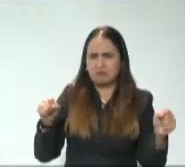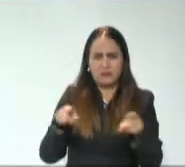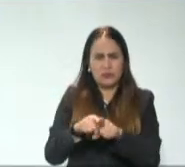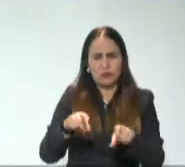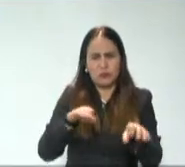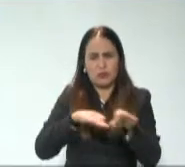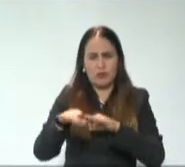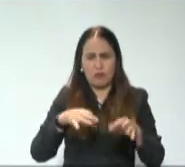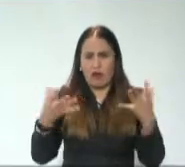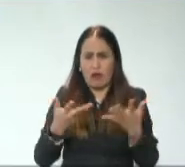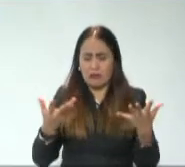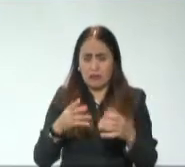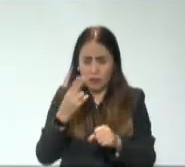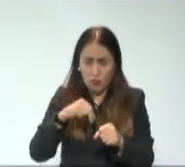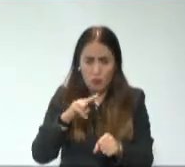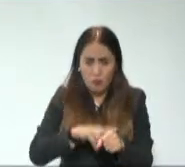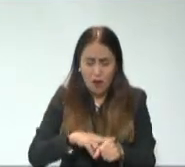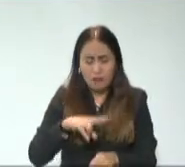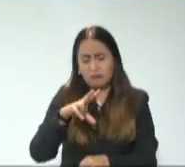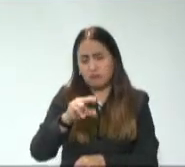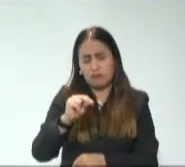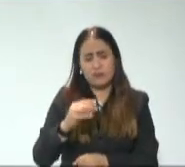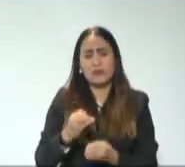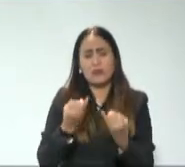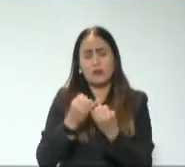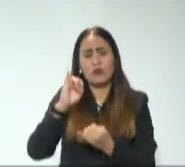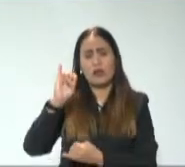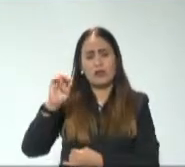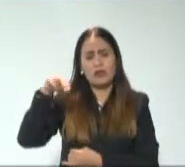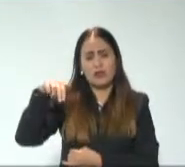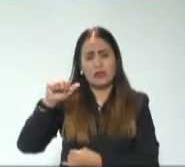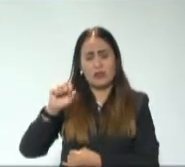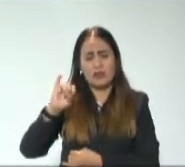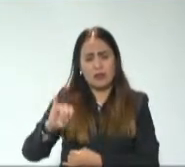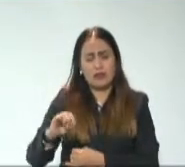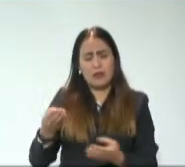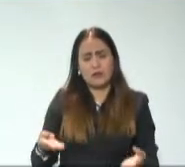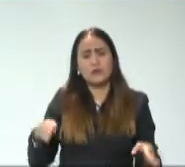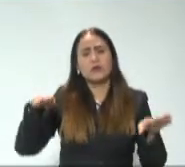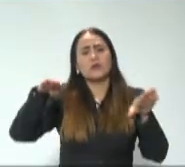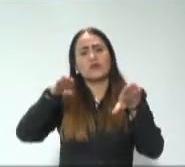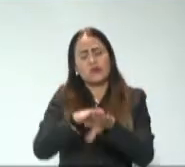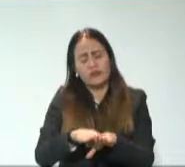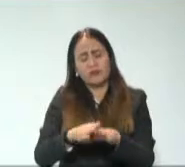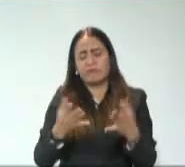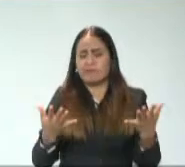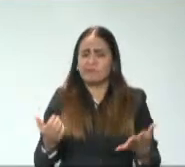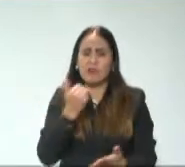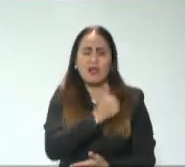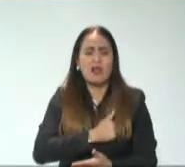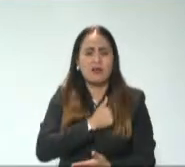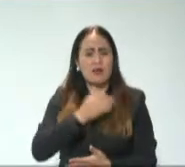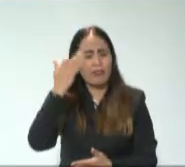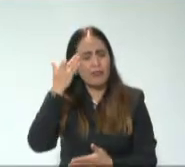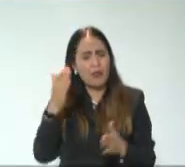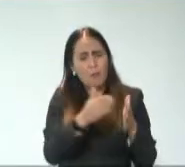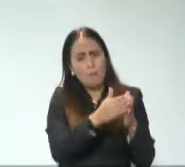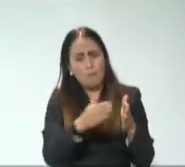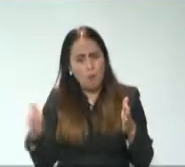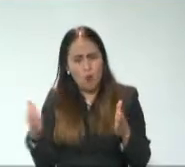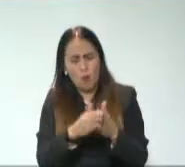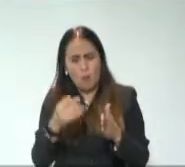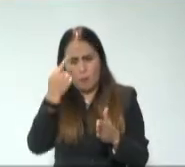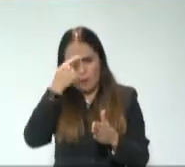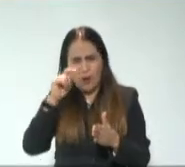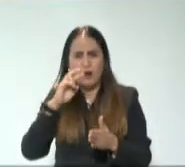consecuencia de ello el pleno de linay determinó suspender por causa de fuerza mayor los plazos y los los términos de